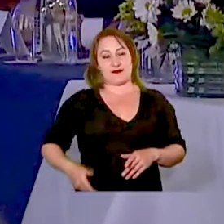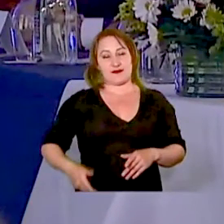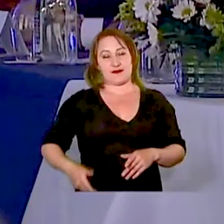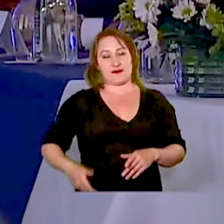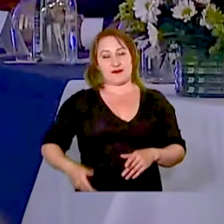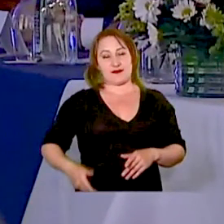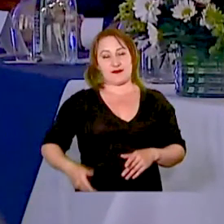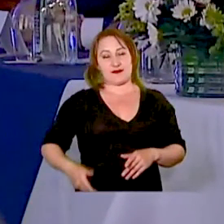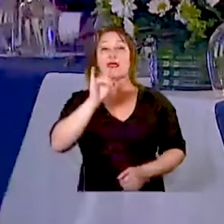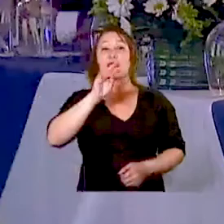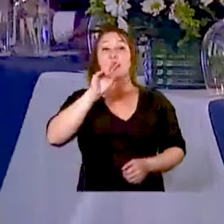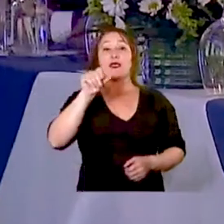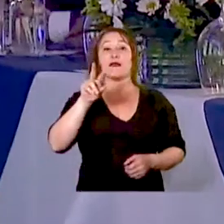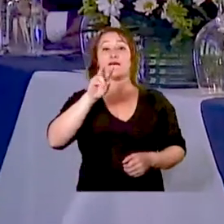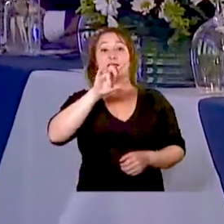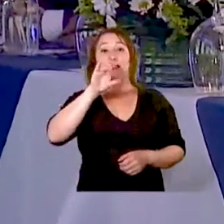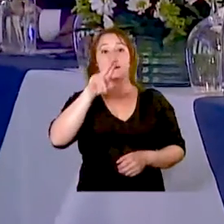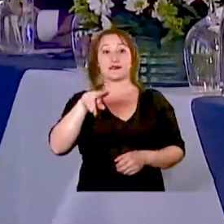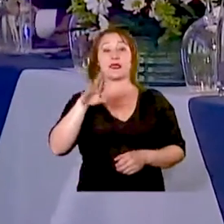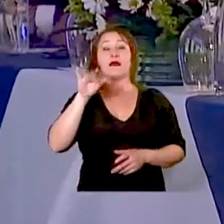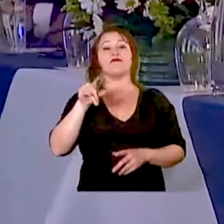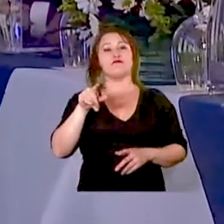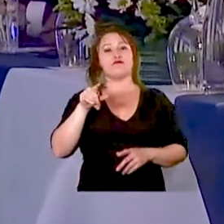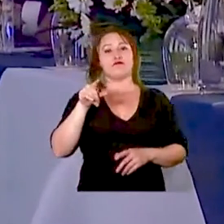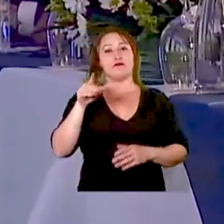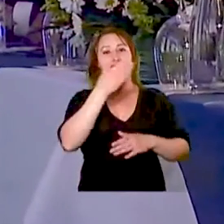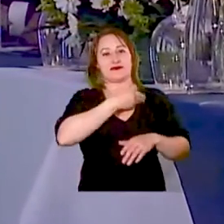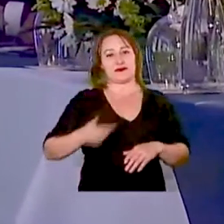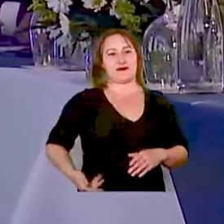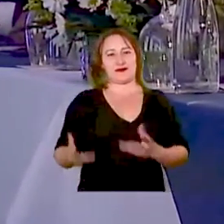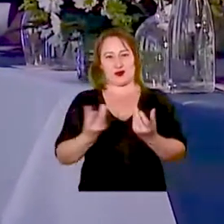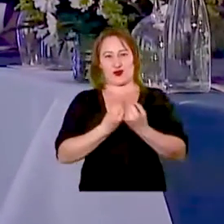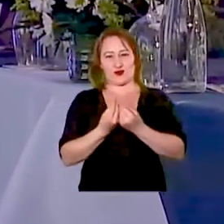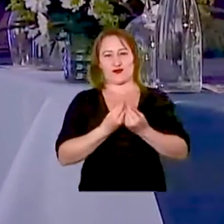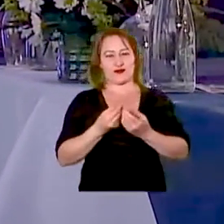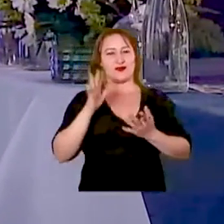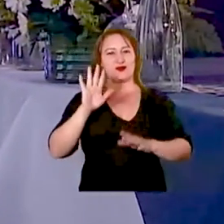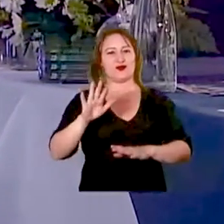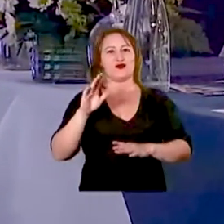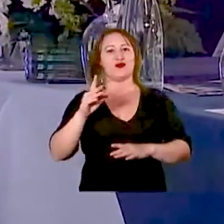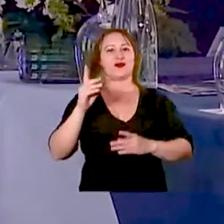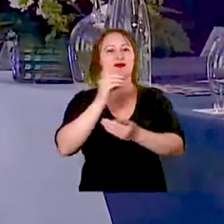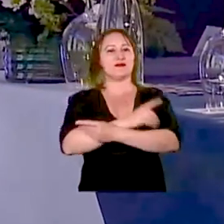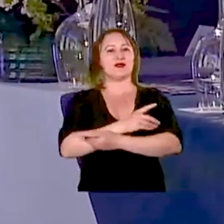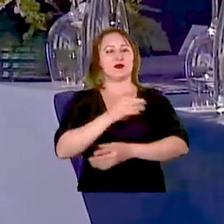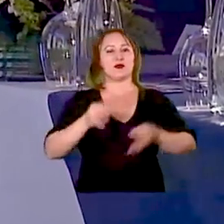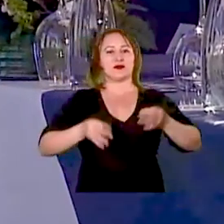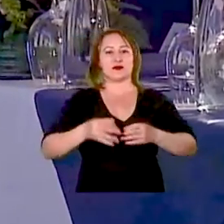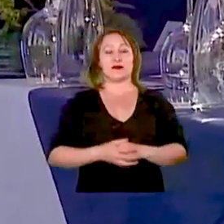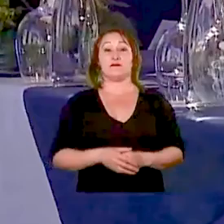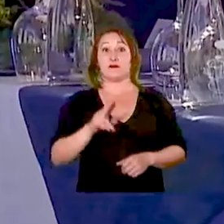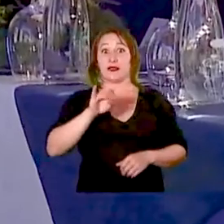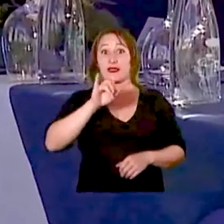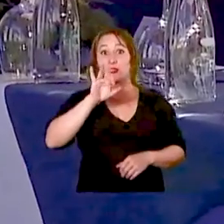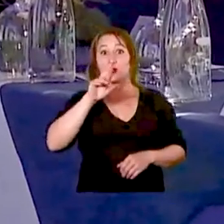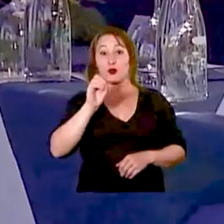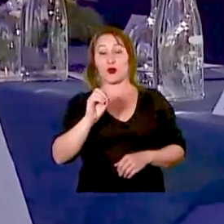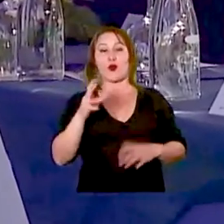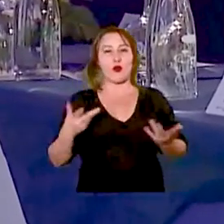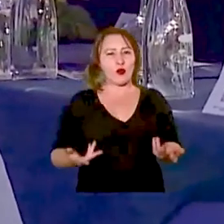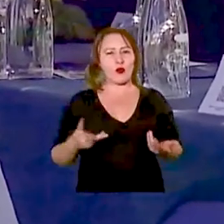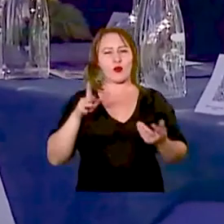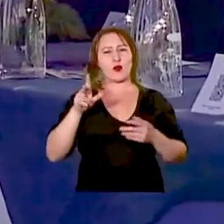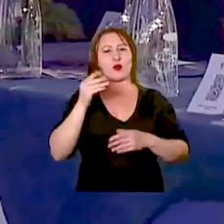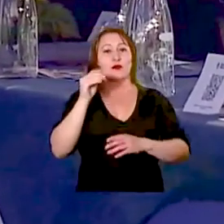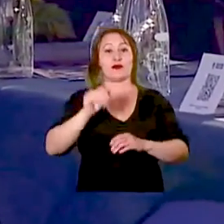Representantes. Vázquez, presidenta de la Comisión Nacional de Disciplina Judicial. Neiro Alvis Barranco, director